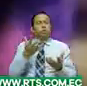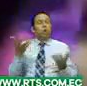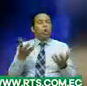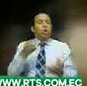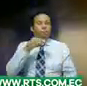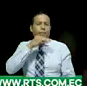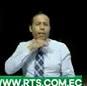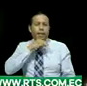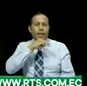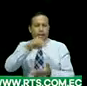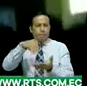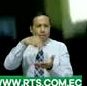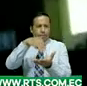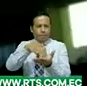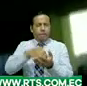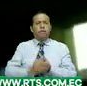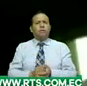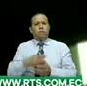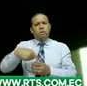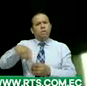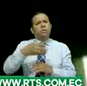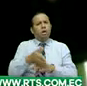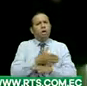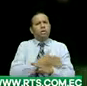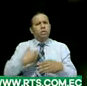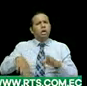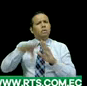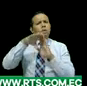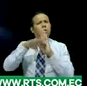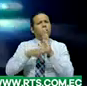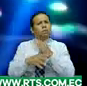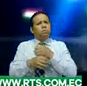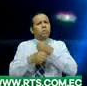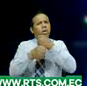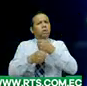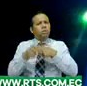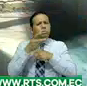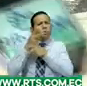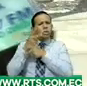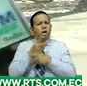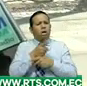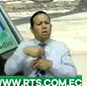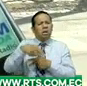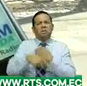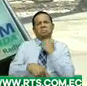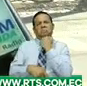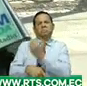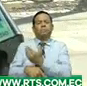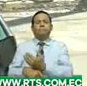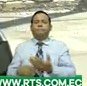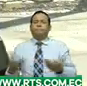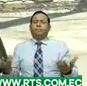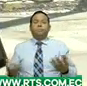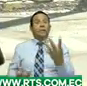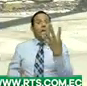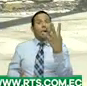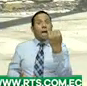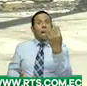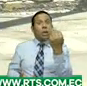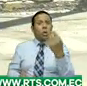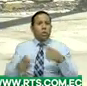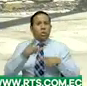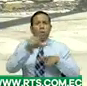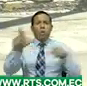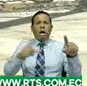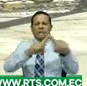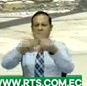Manabí, violando protocolos establecidos para paliar los contagios de COVID-19. Nos encontramos con 14 fiestas clandestinas en total en las